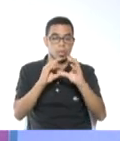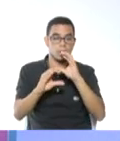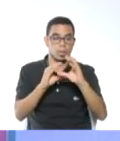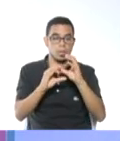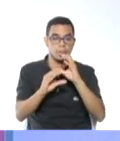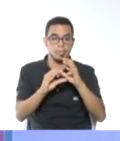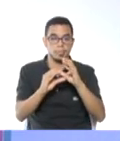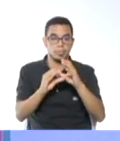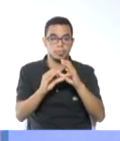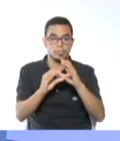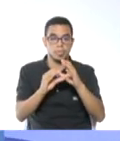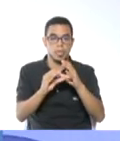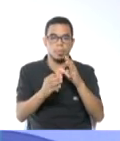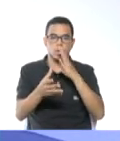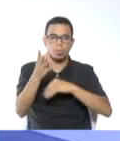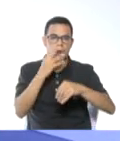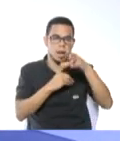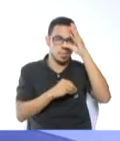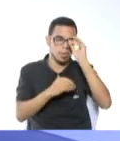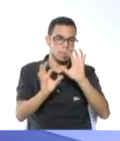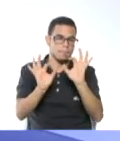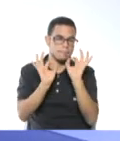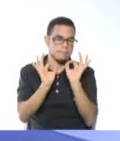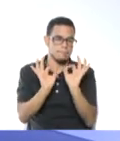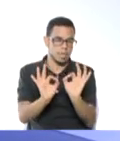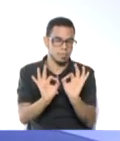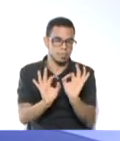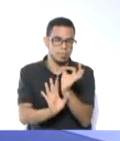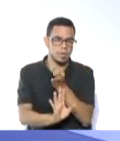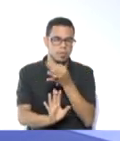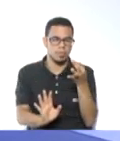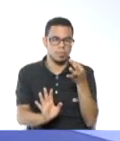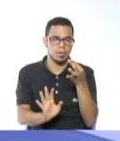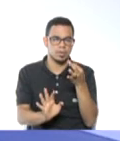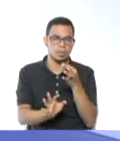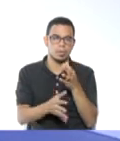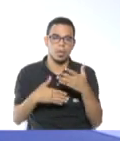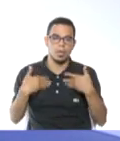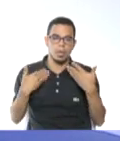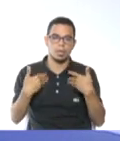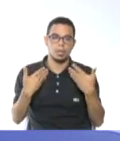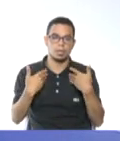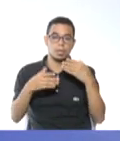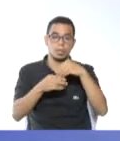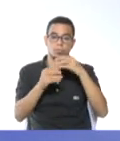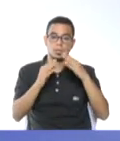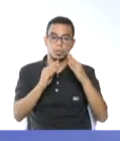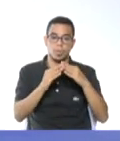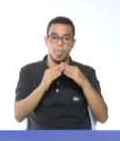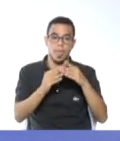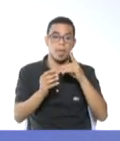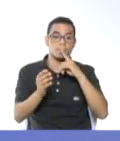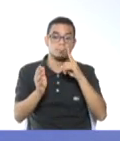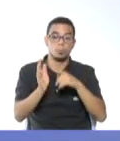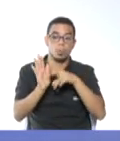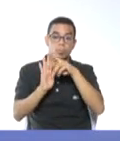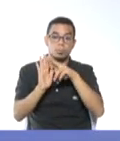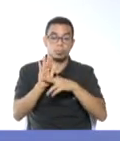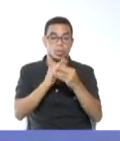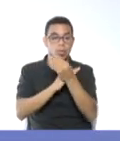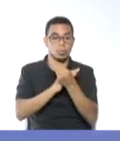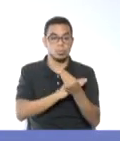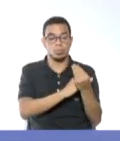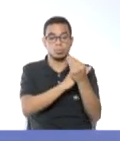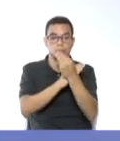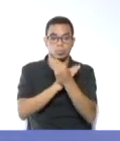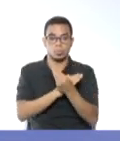comunicación para que tengan un aprendizaje más significativo y divertido en sus hogares. recordando siempre mantener las medidas de bioseguridad